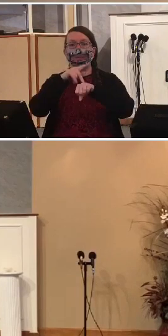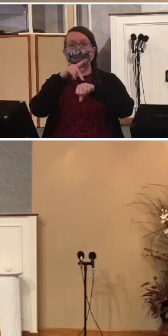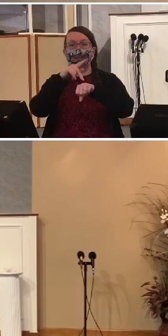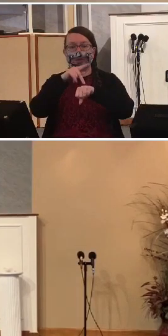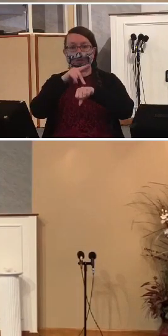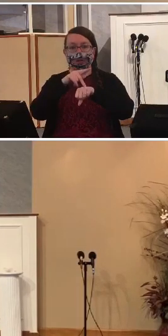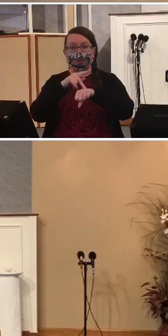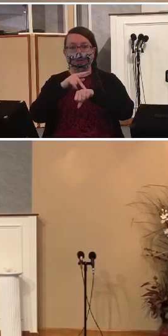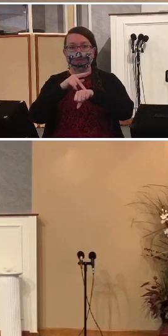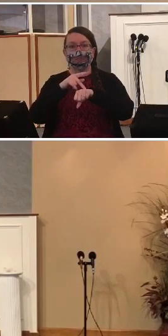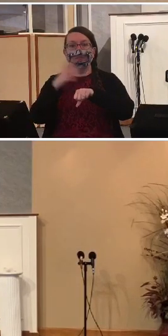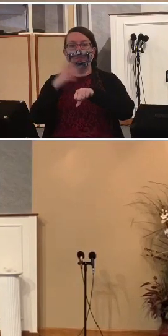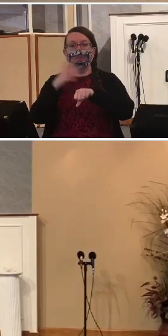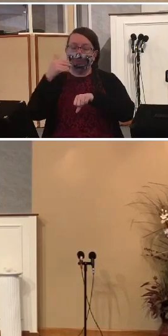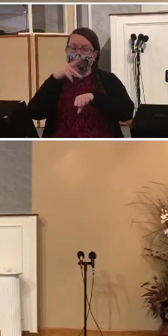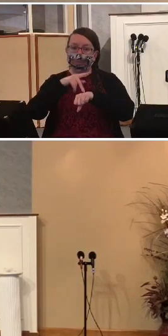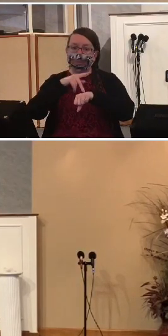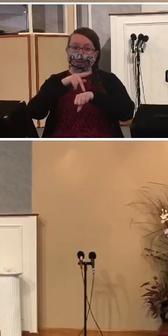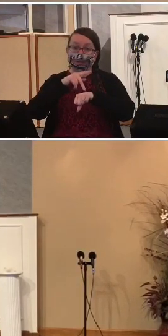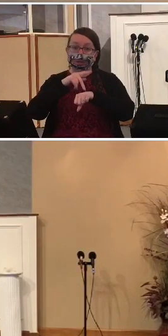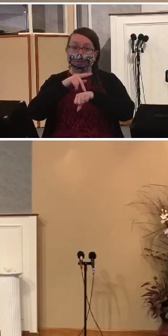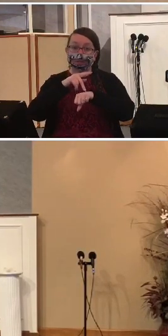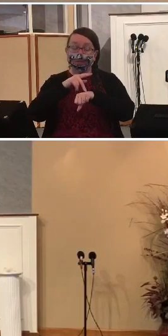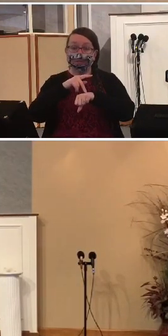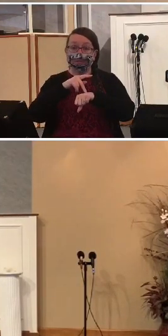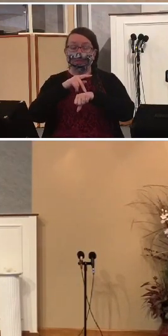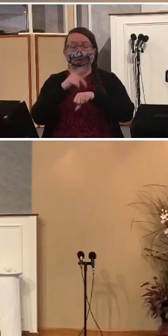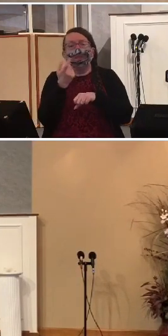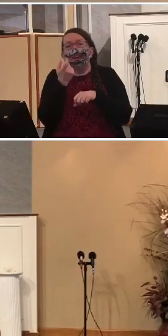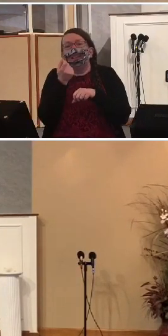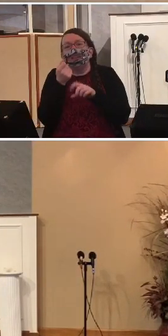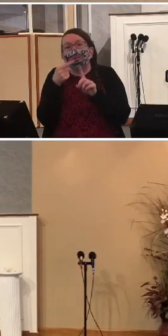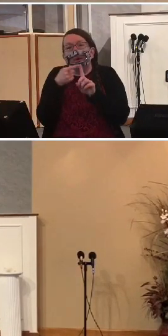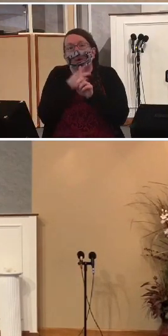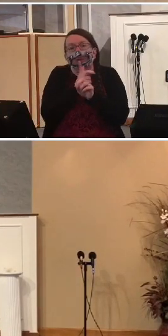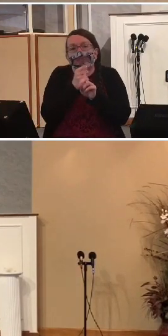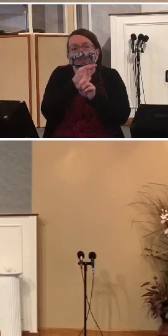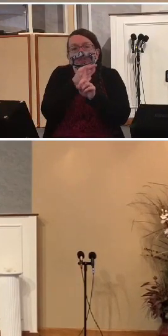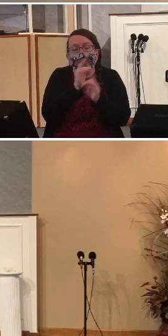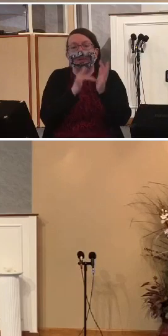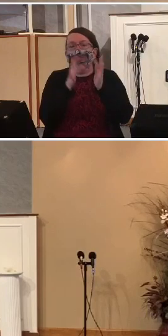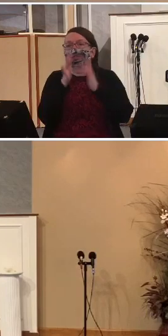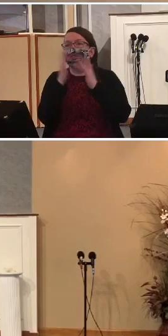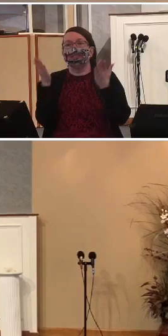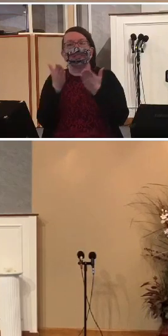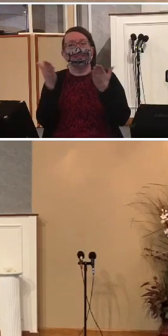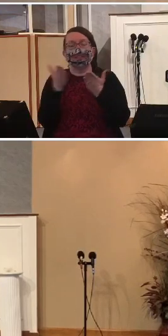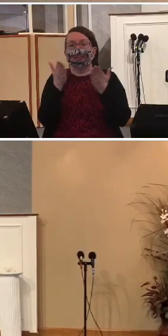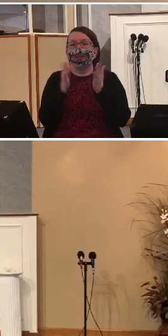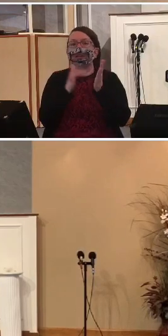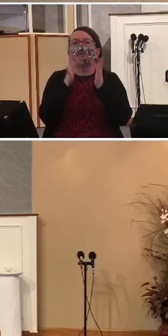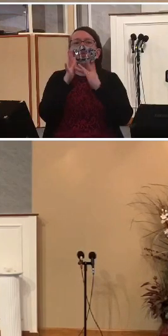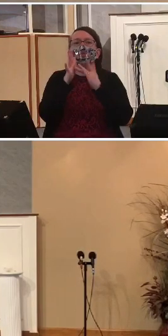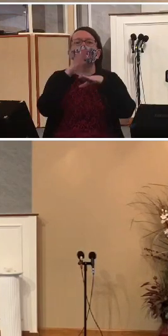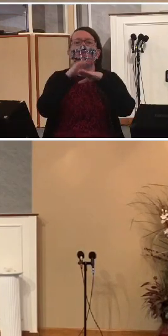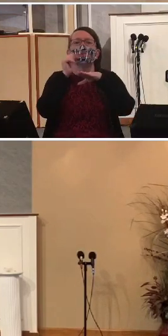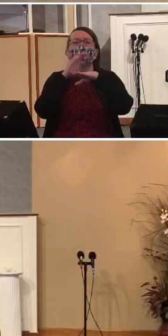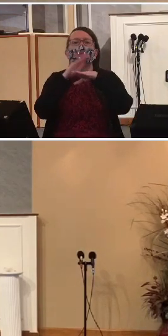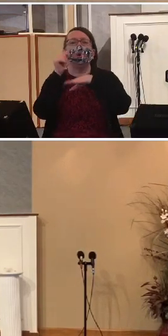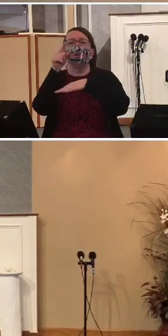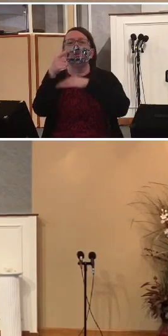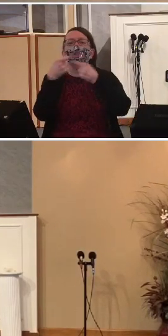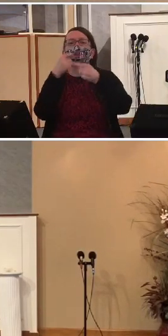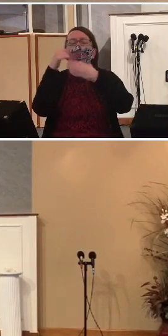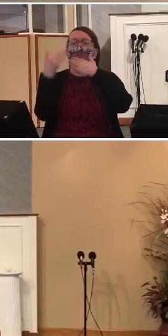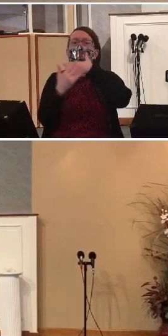¡Vamos, Pedro! Yo sé que nosotros nos salimos un poco del camino, pero Jesús está en la casa y Él está llamando desde la